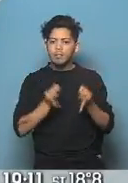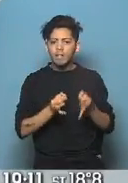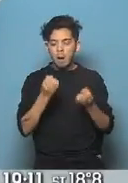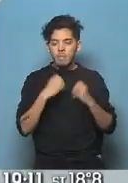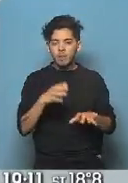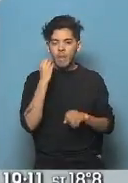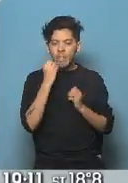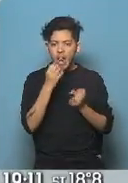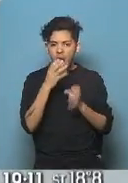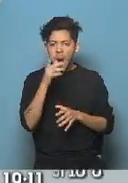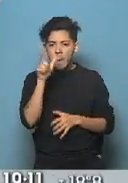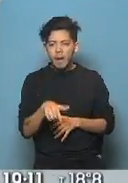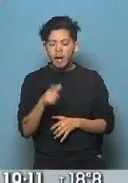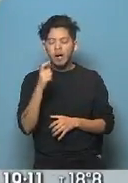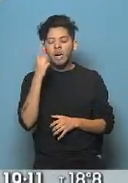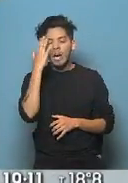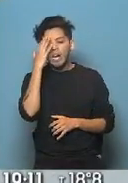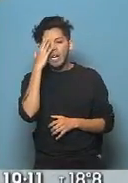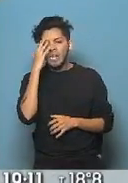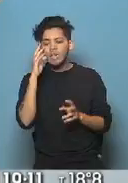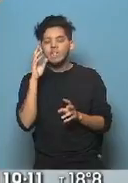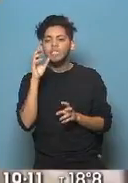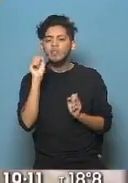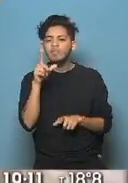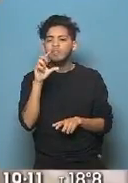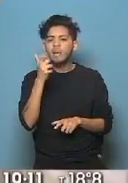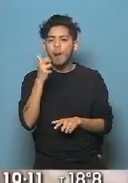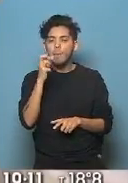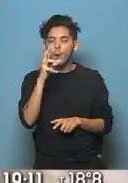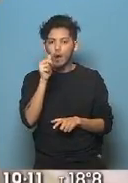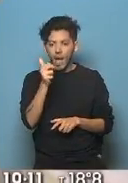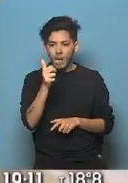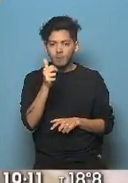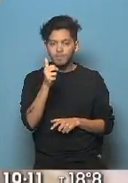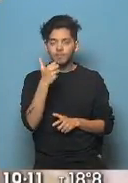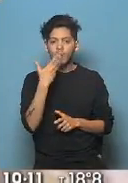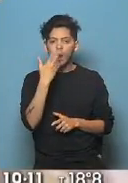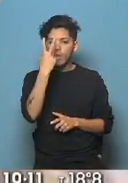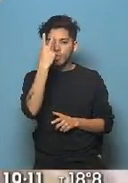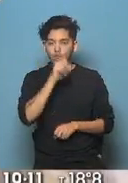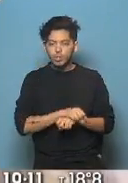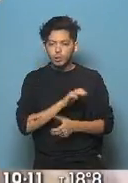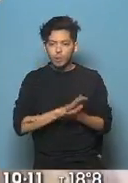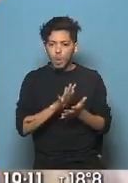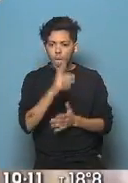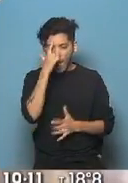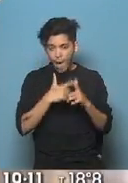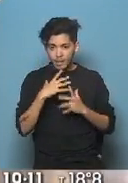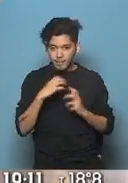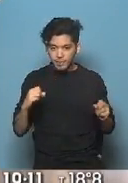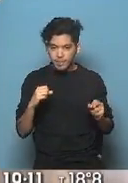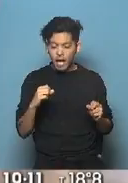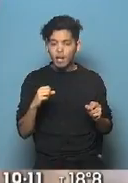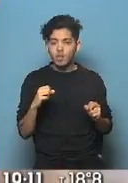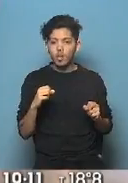también a quienes denominan líderes de la cámpora, pero la noticia nos lleva a hablar de dos detenciones, dos ex